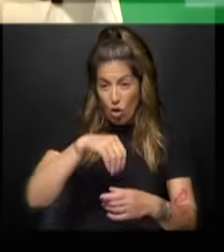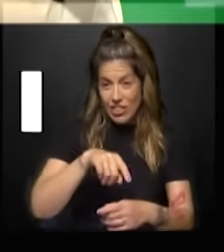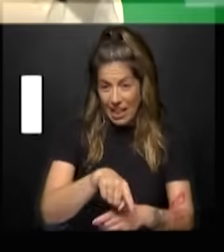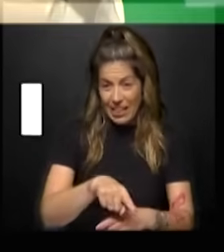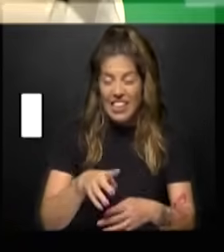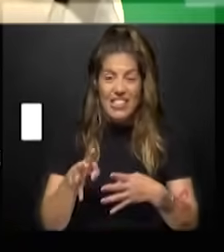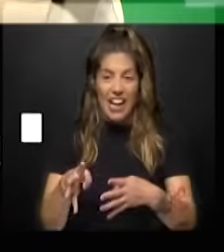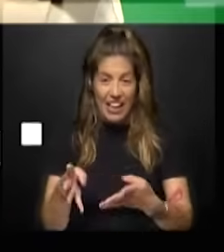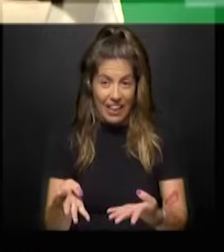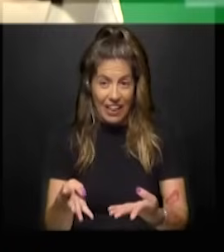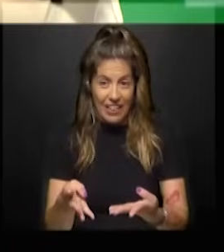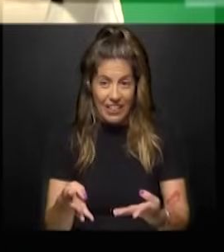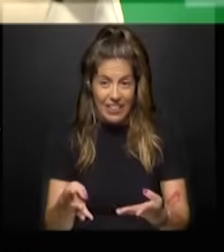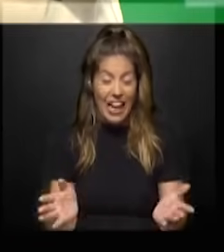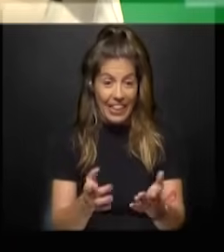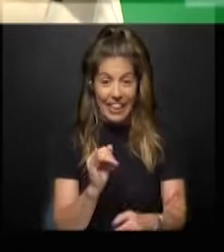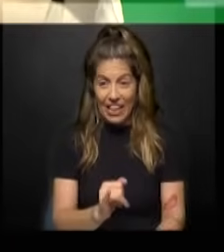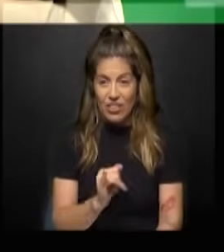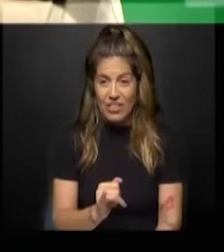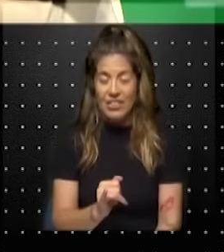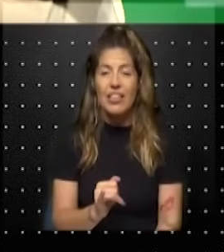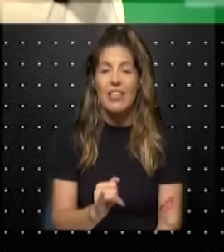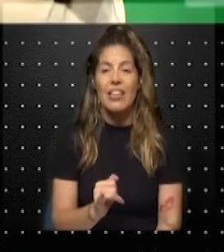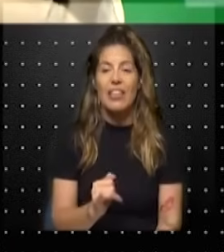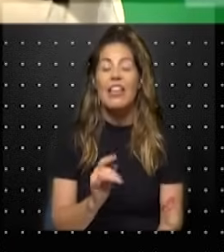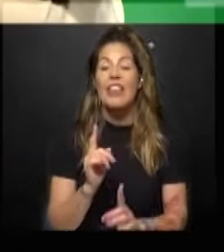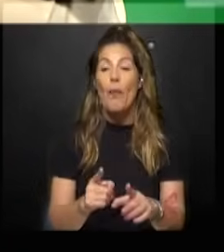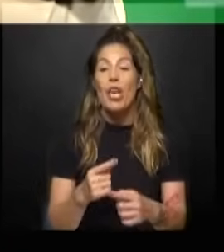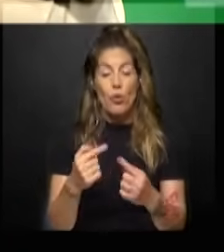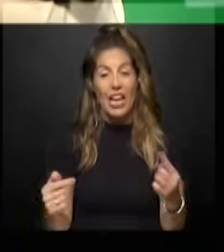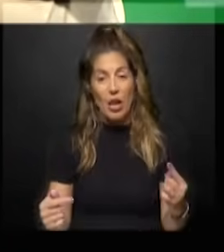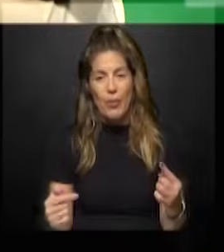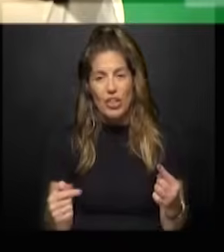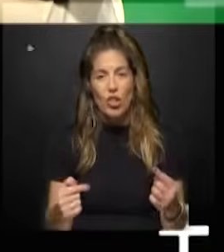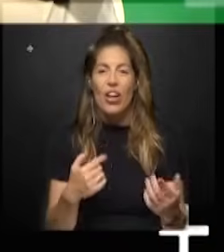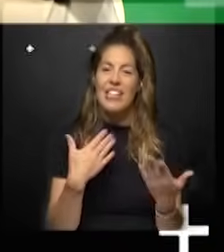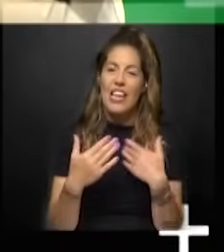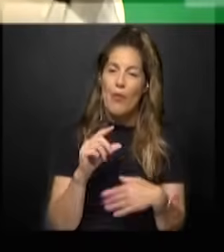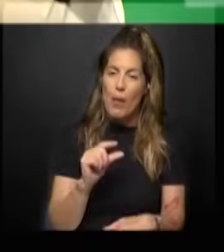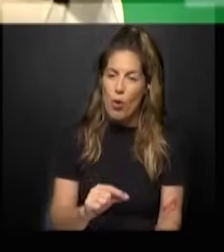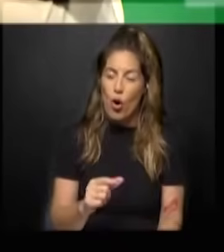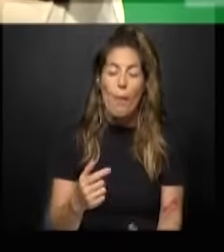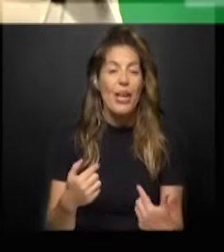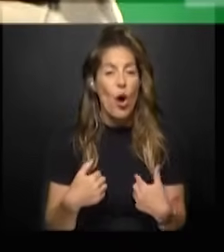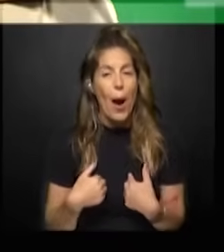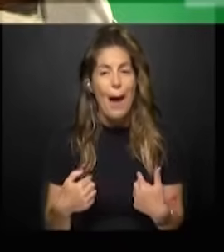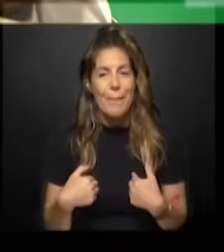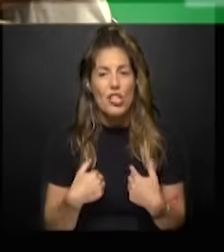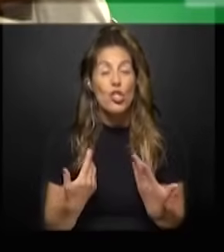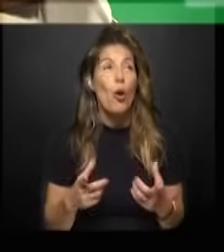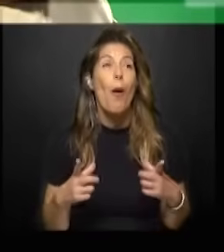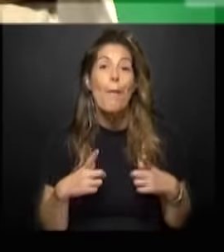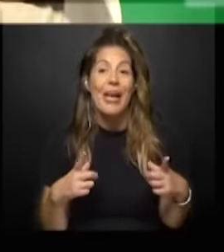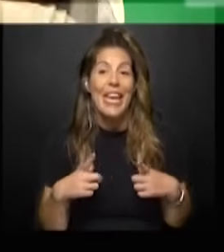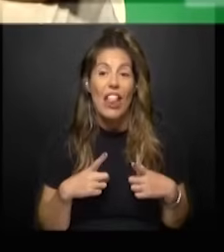Claro. Sin lugar a dudas. Además de eso, hay un elemento del cual se habla poco, pero a mí me tiene... Yo estoy como esperando